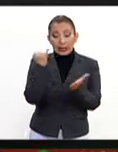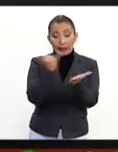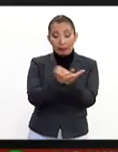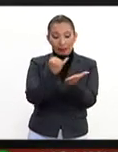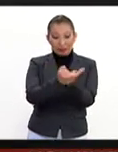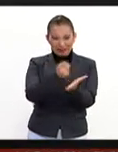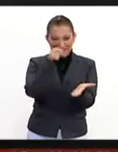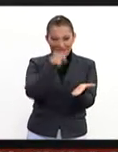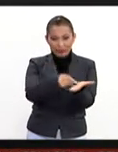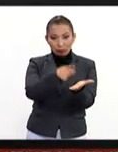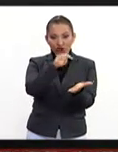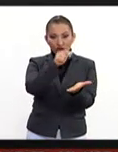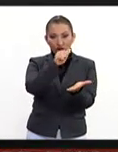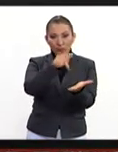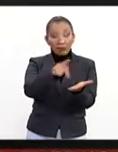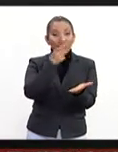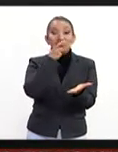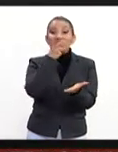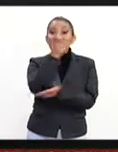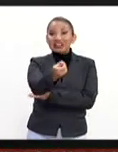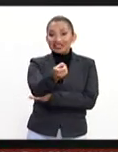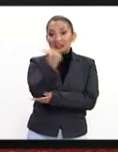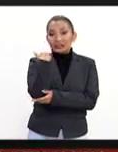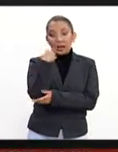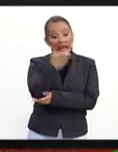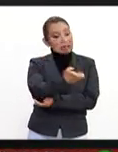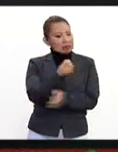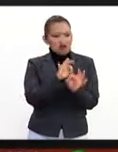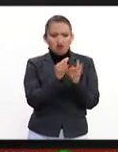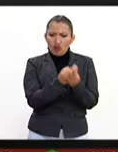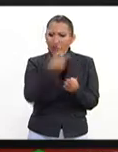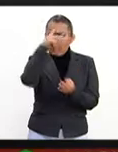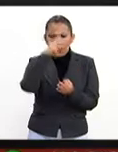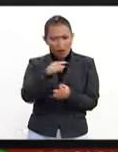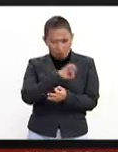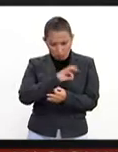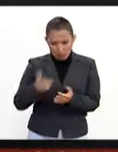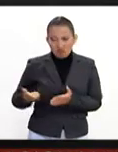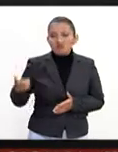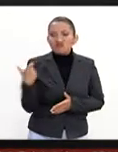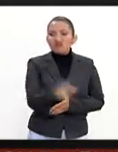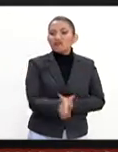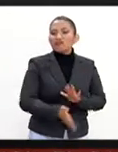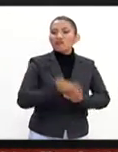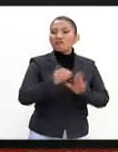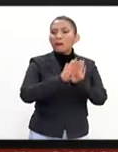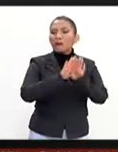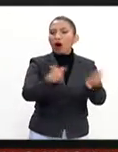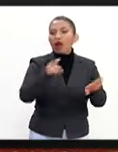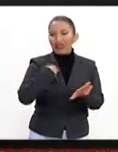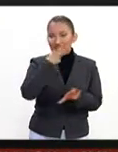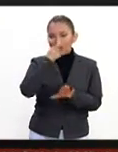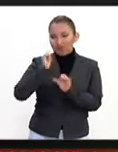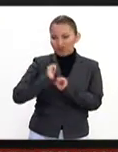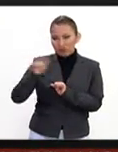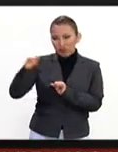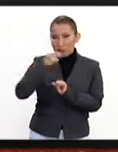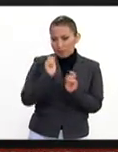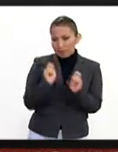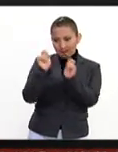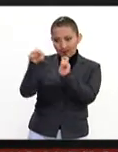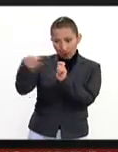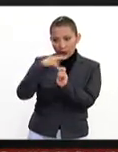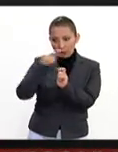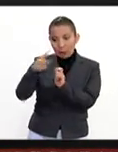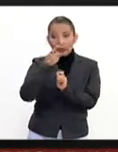impuesto que Donald Trump ha dicho que es la forma en la que México va a pagar el muro por medio de su vocero, Sean Spicer, y